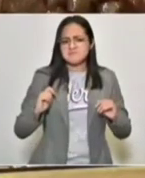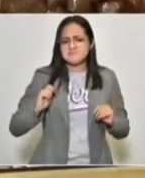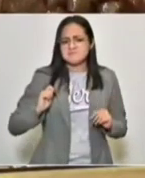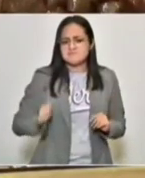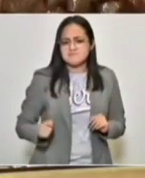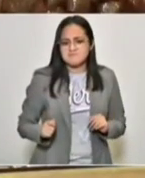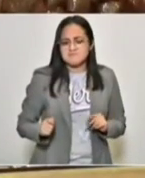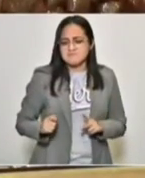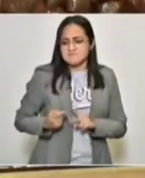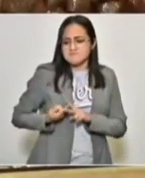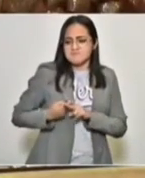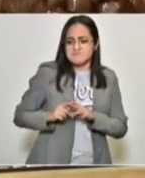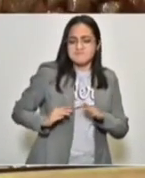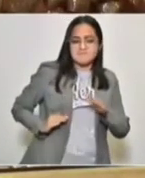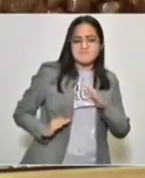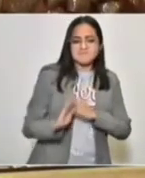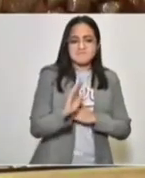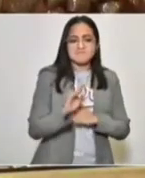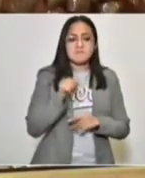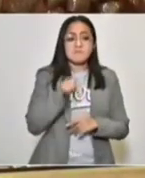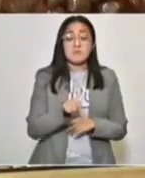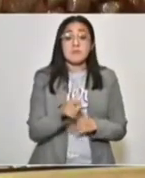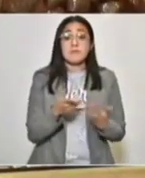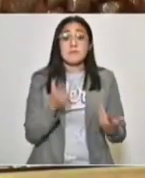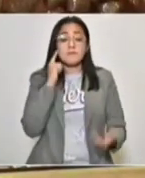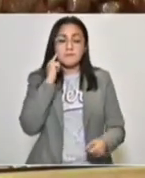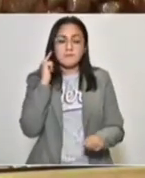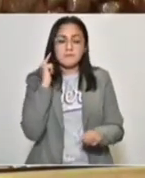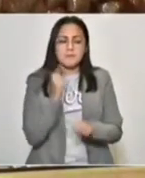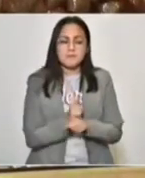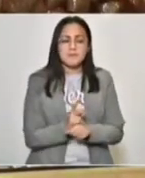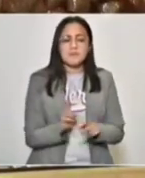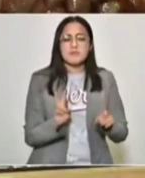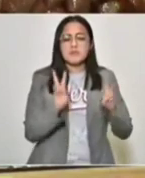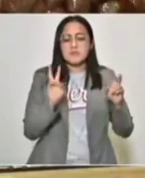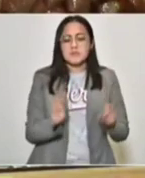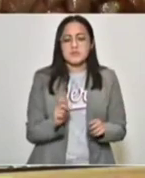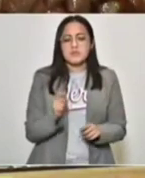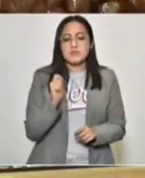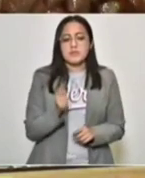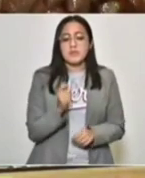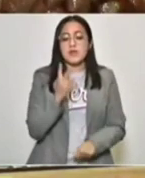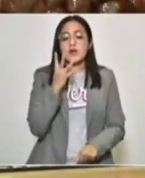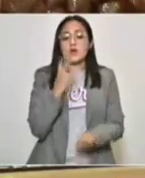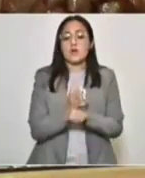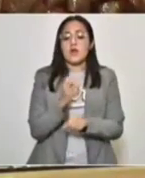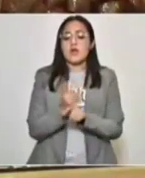que él mismo ha identificado y denominado como